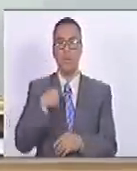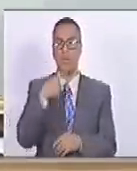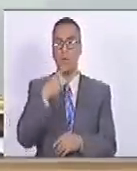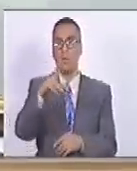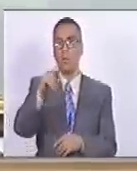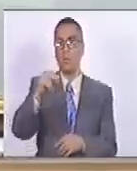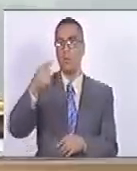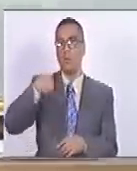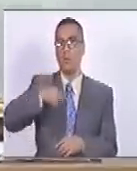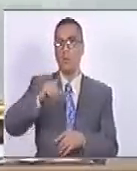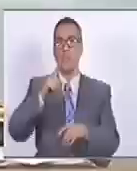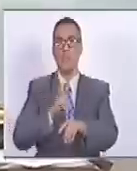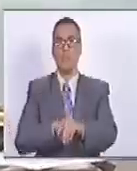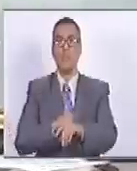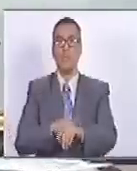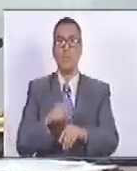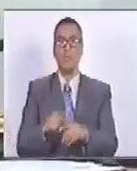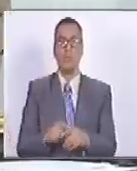tenían tiempo.